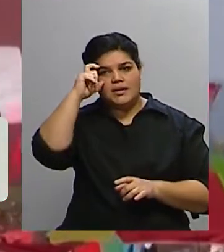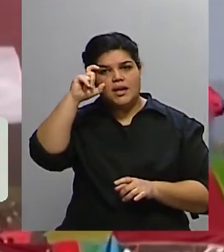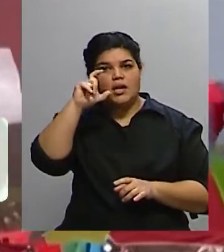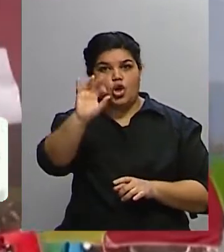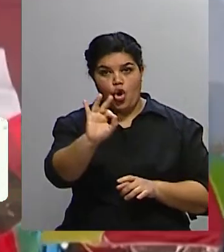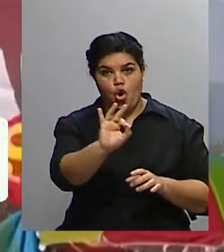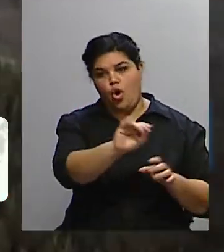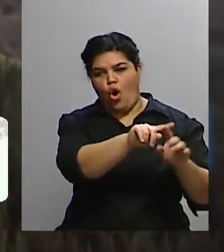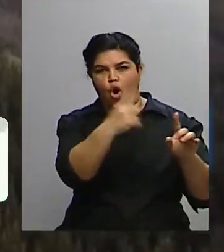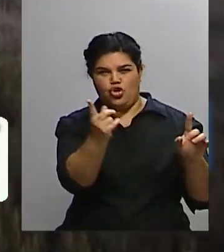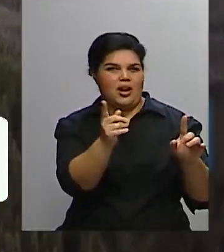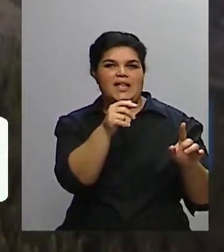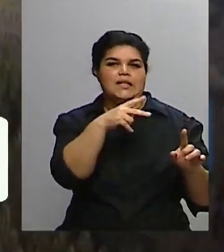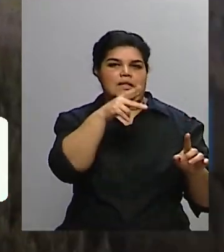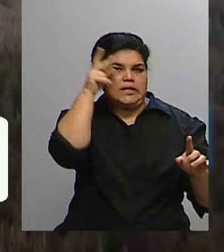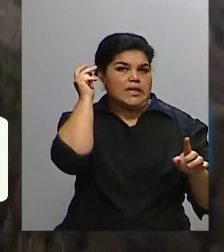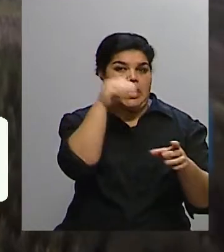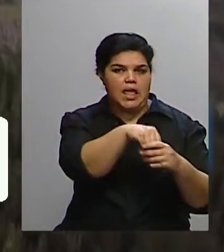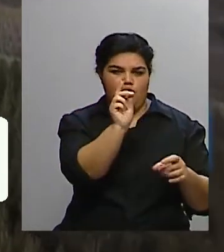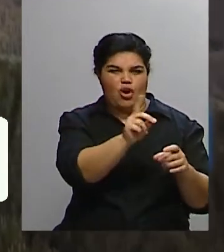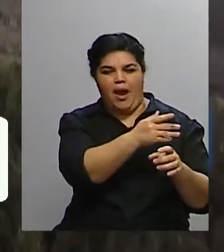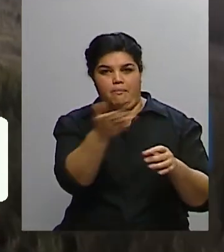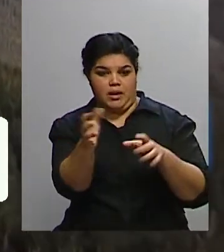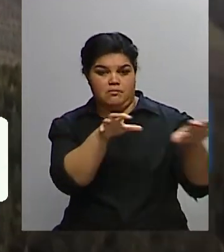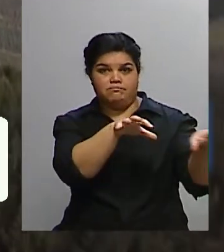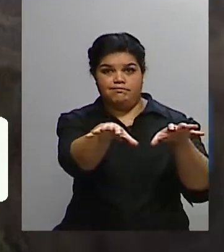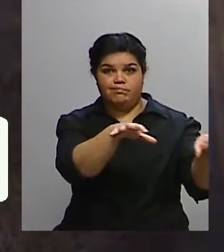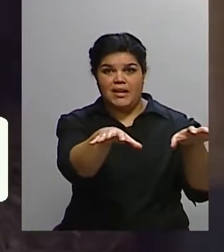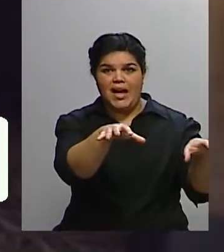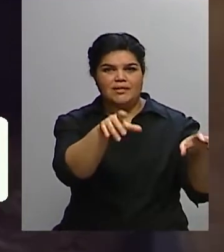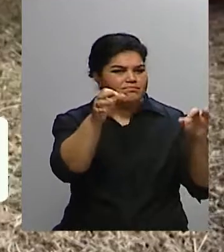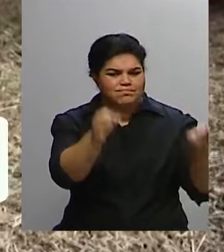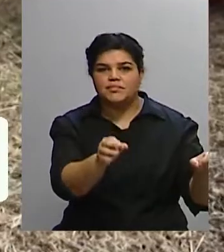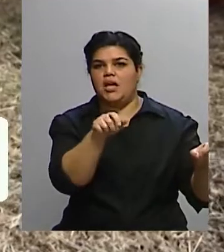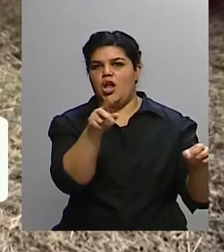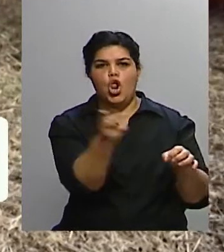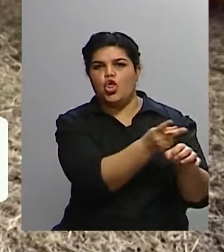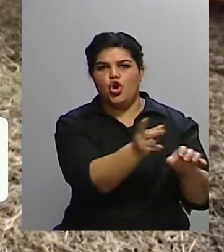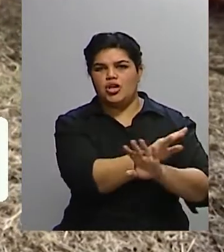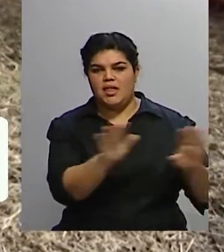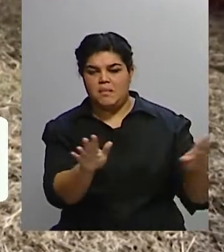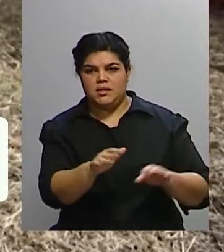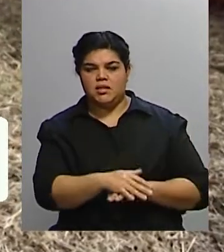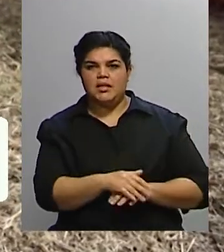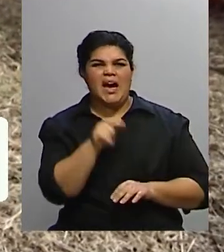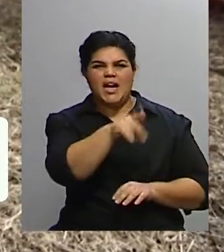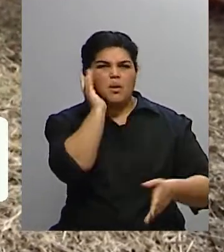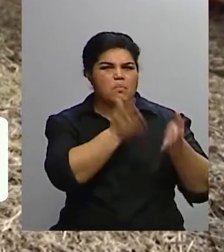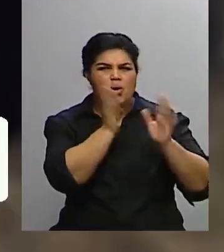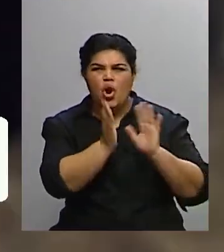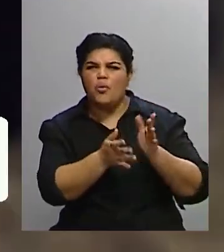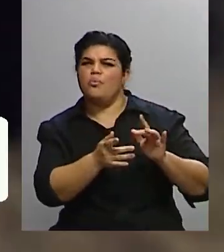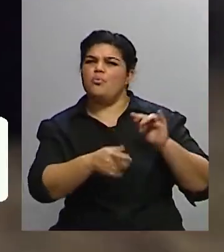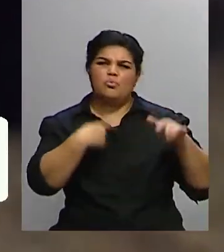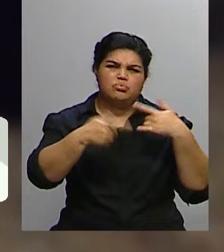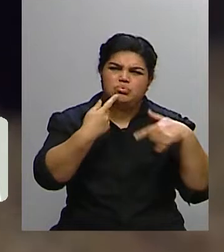de Chile. Y está muy focalizado y es un conflicto en términos internacionales de baja intensidad, pero muy permanente